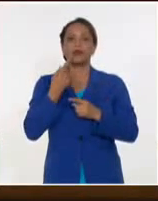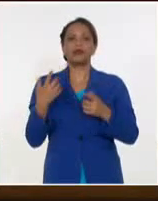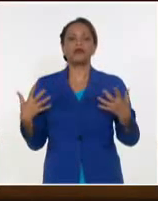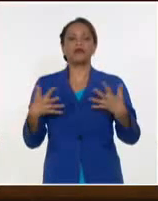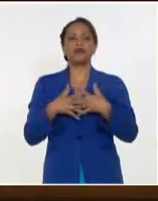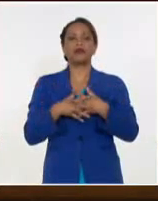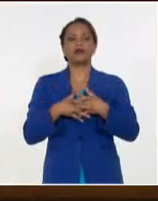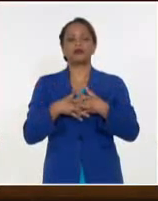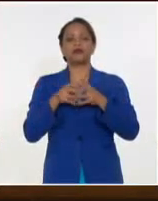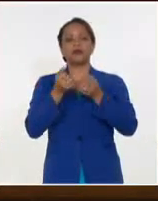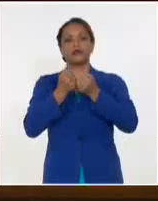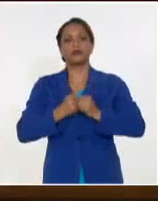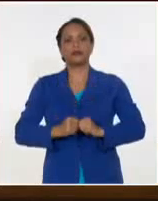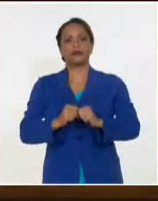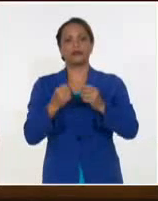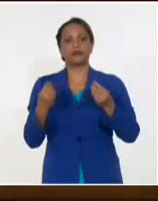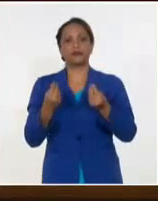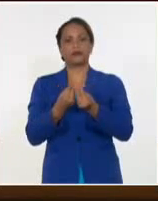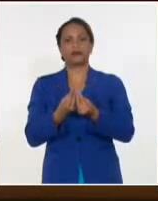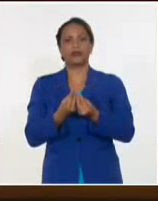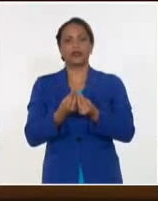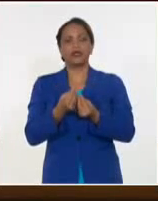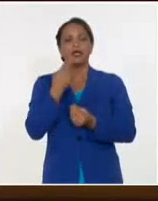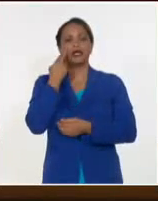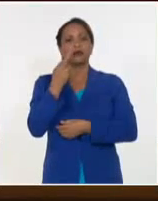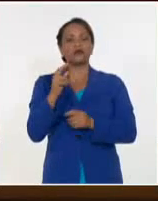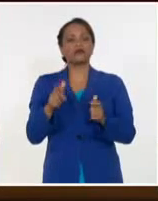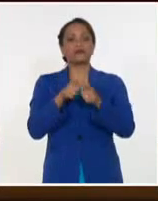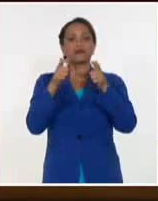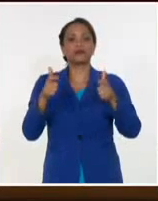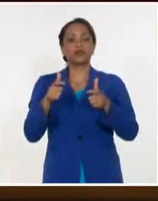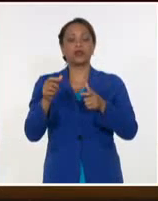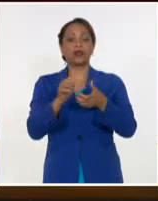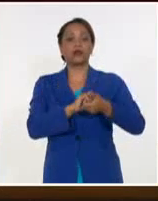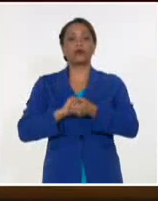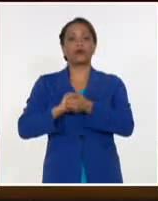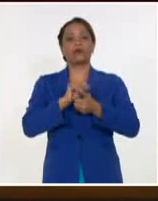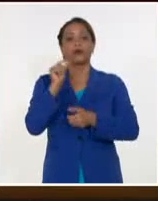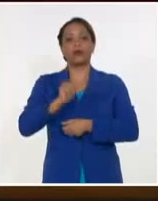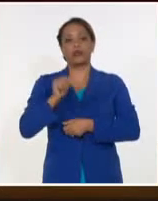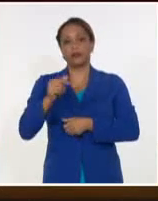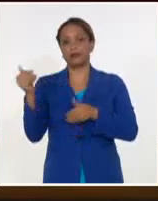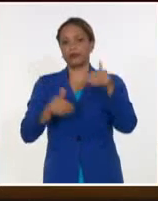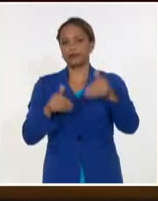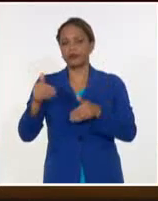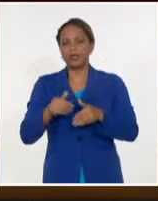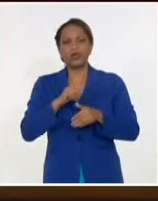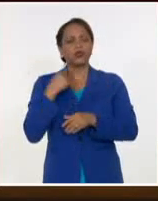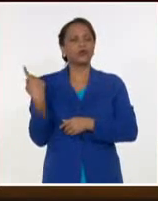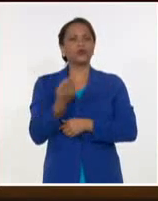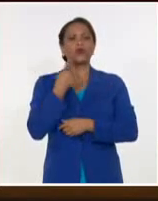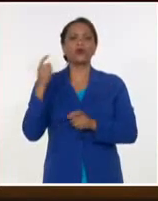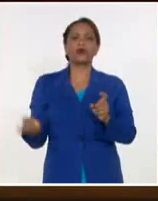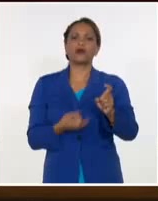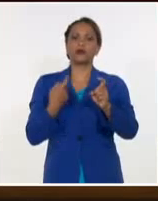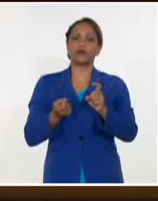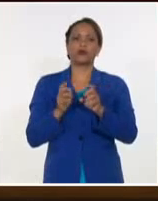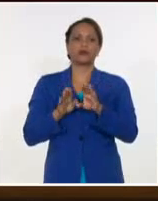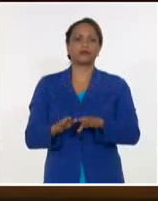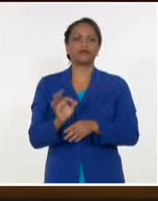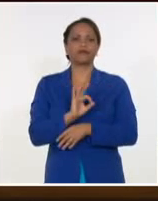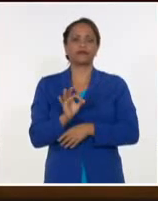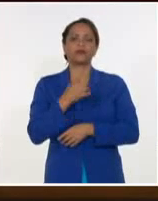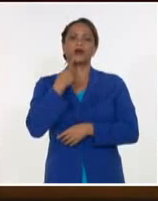con ella. Nuestro mayor reconocimiento a sus compañeros aquí presentes que han peleado sin descanso para que se